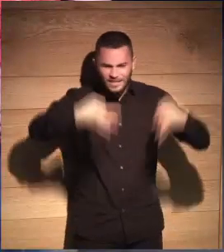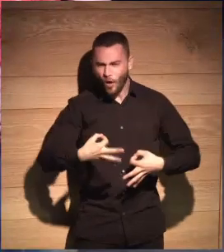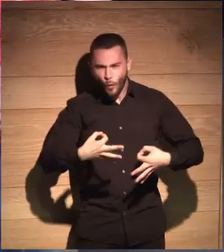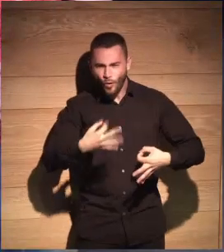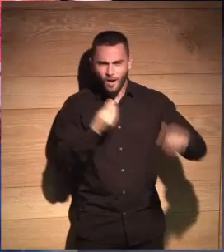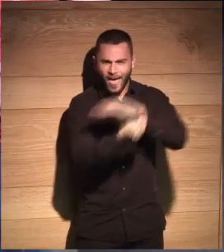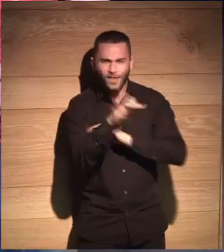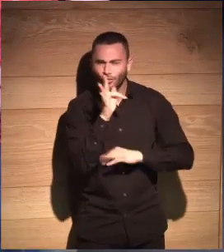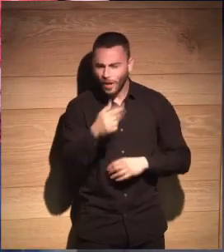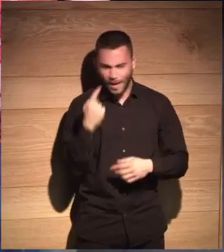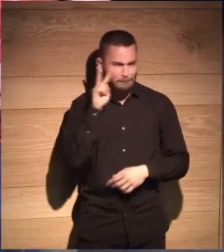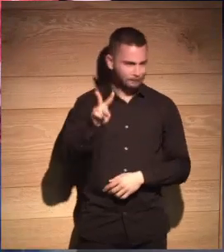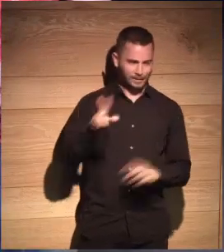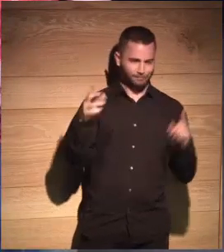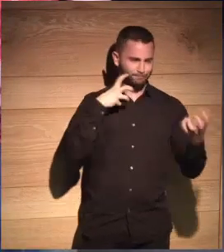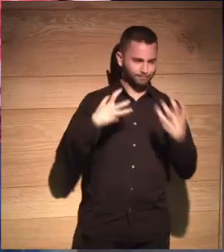Y